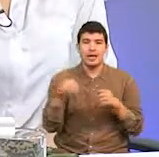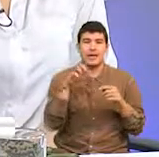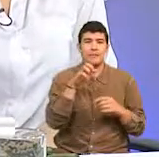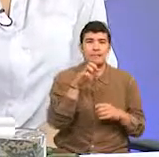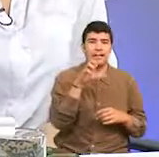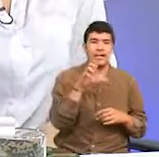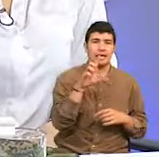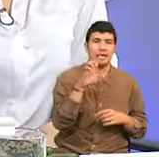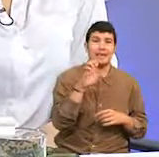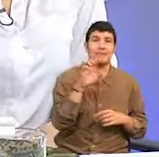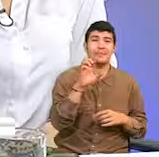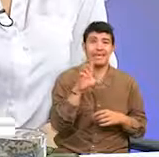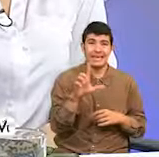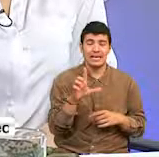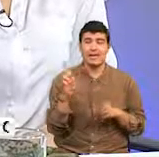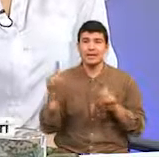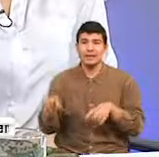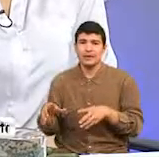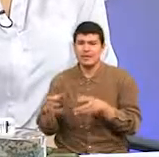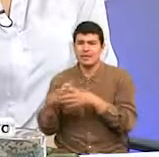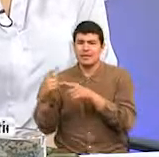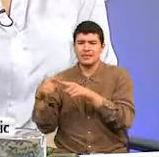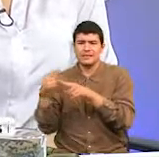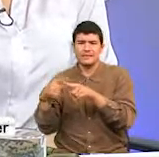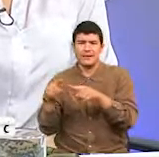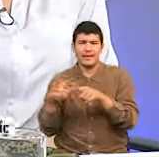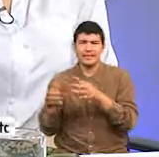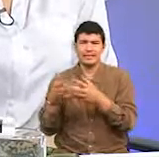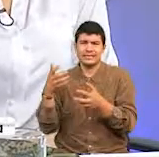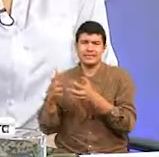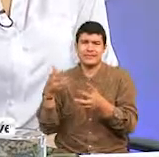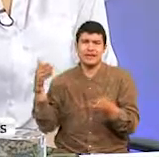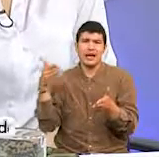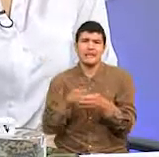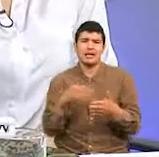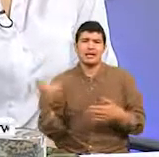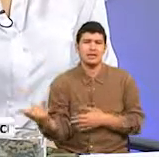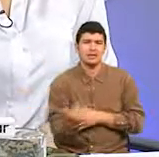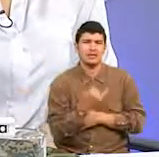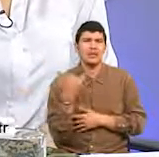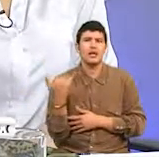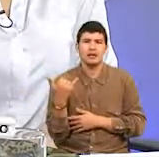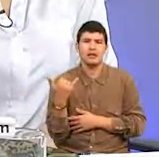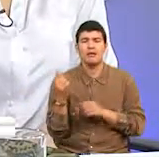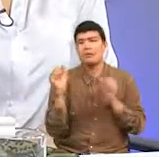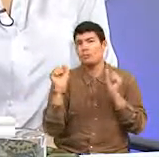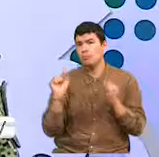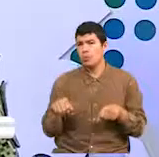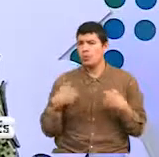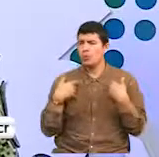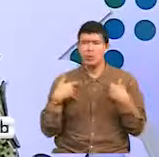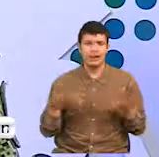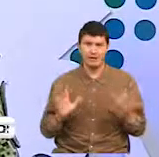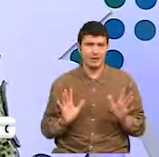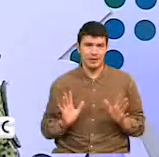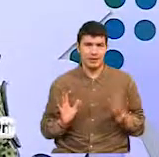GAOF, Pelusos, y delinquen otra cantidad de sistemas de amenazas persistentes, que pudo haber sido cualquiera de